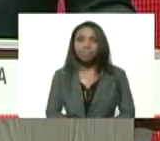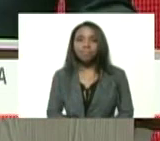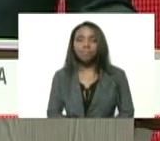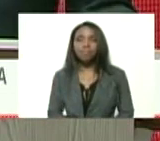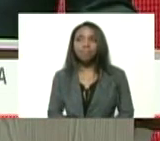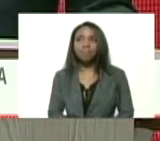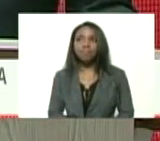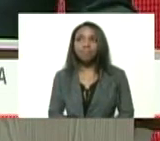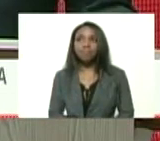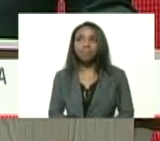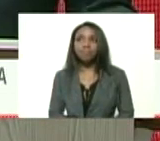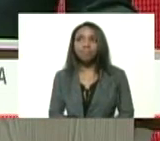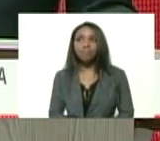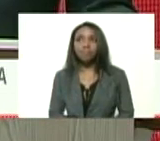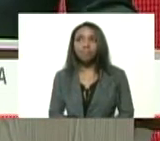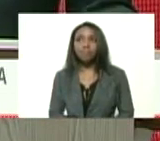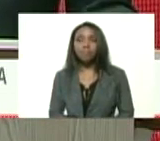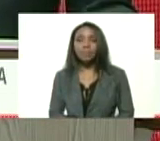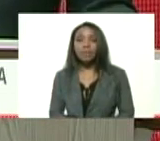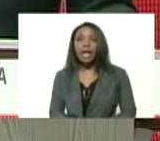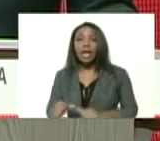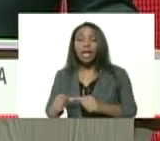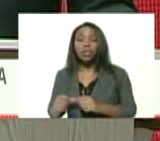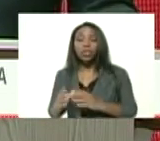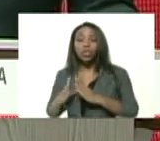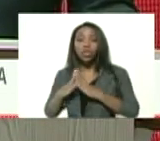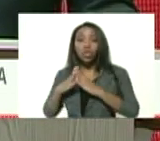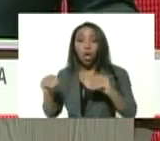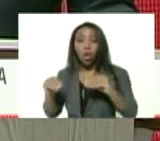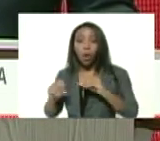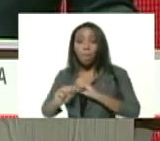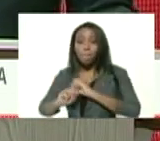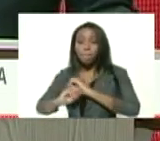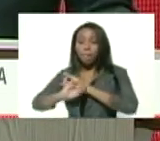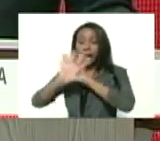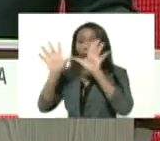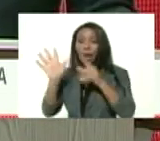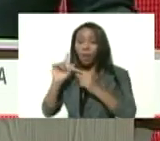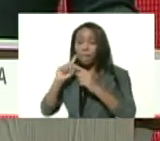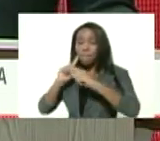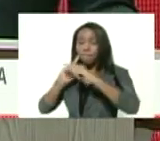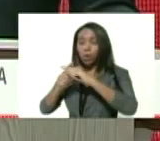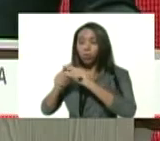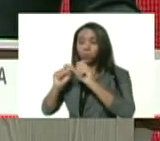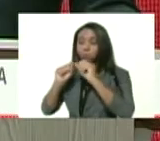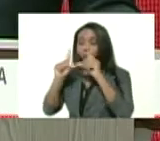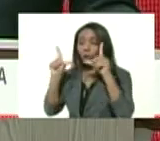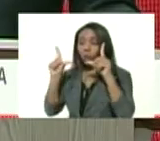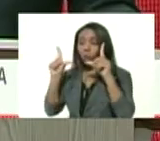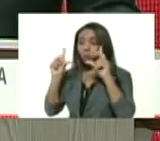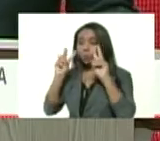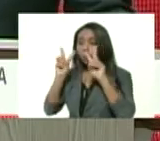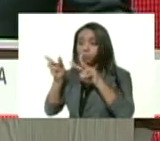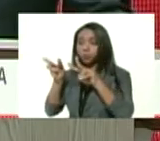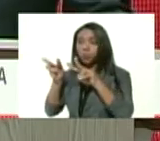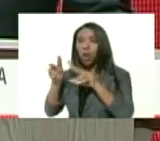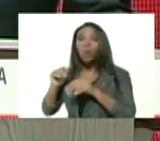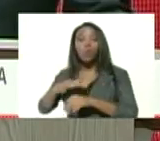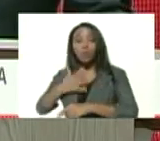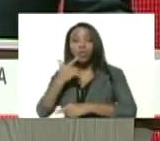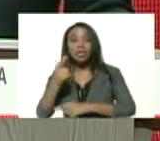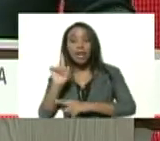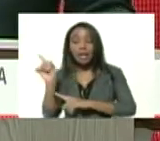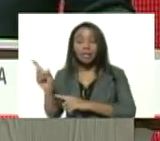queda todo develado, o debo decir, la mayor parte ha